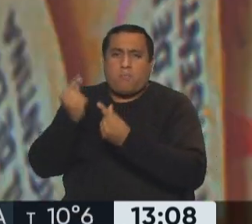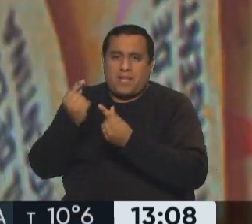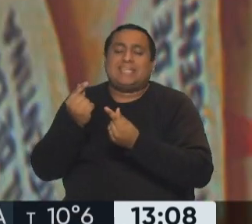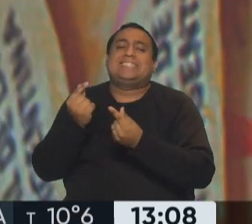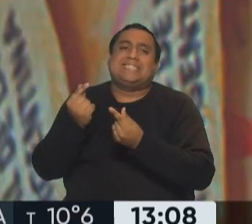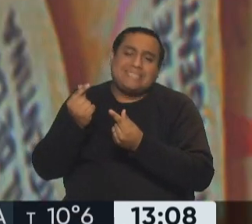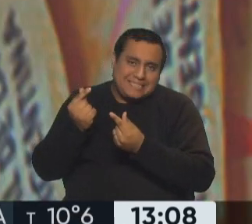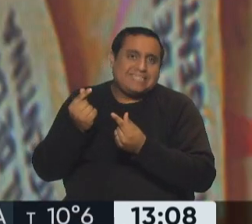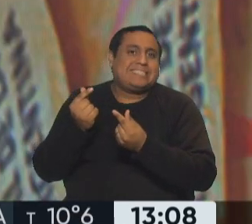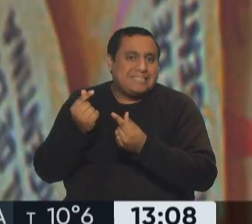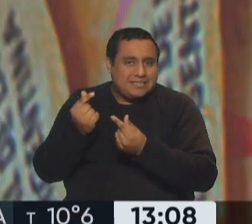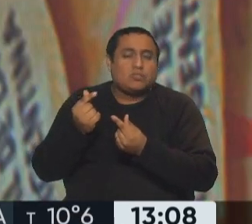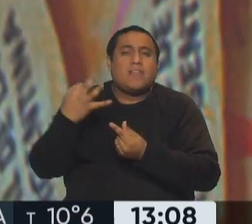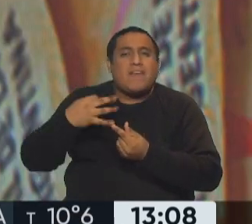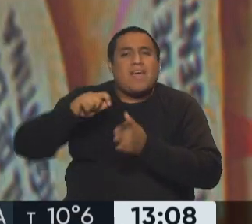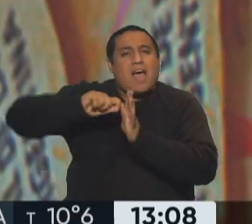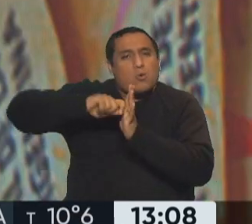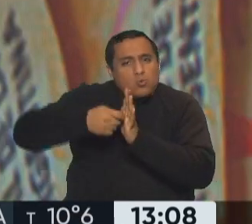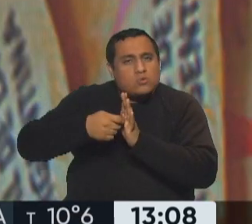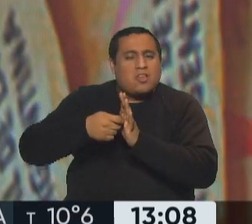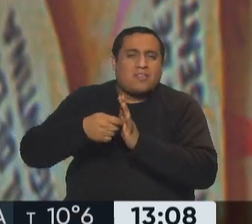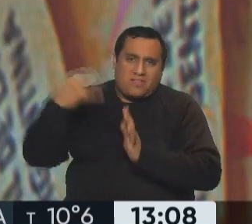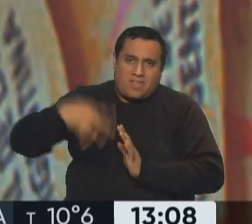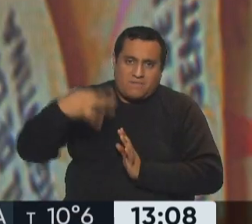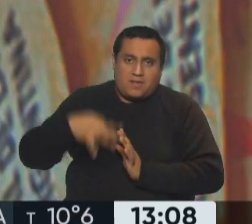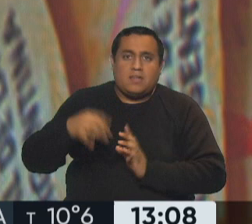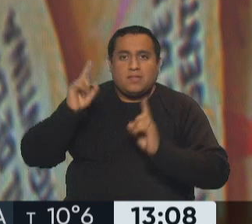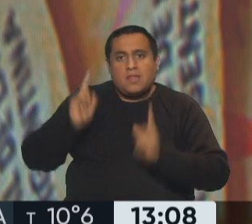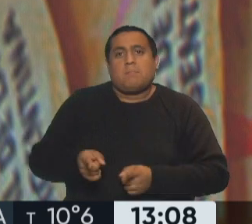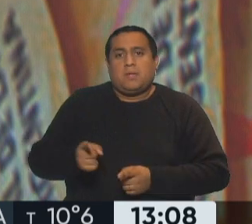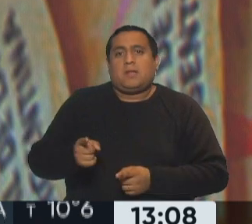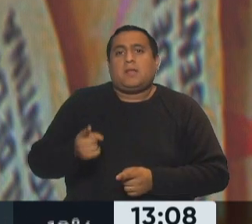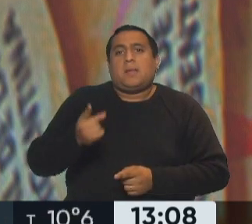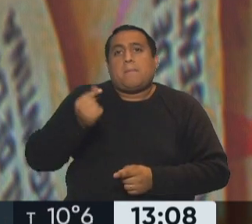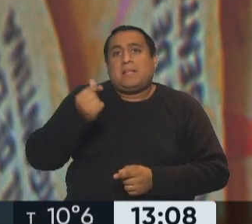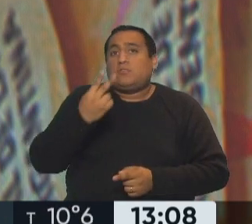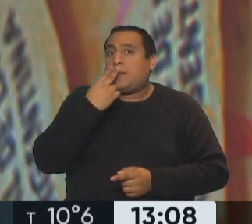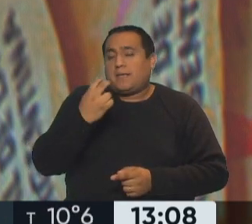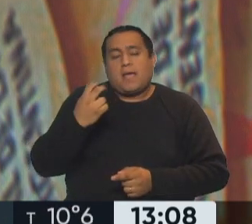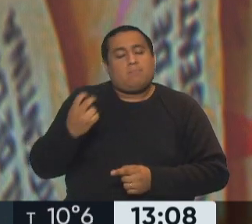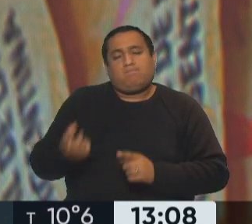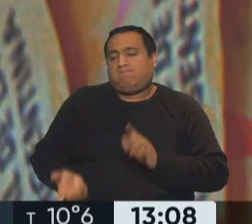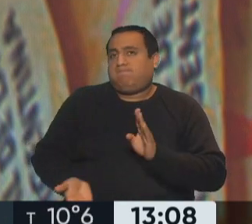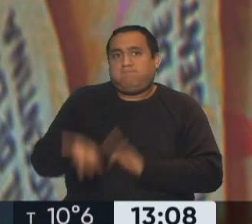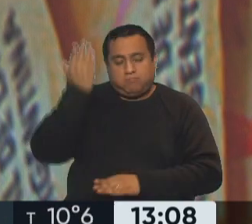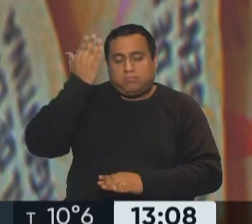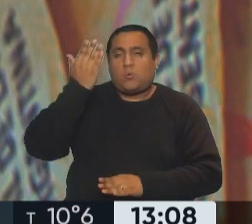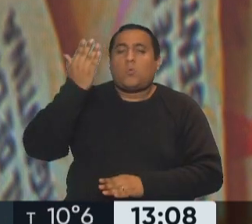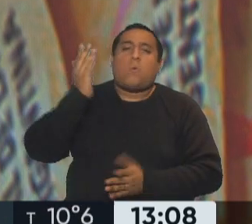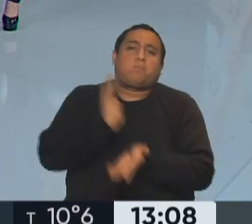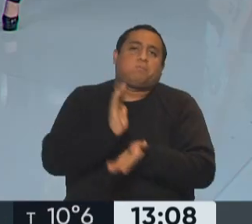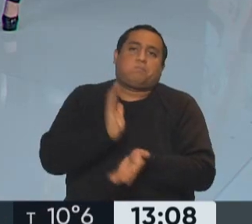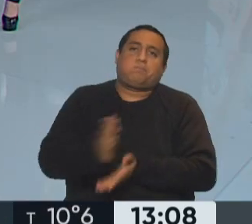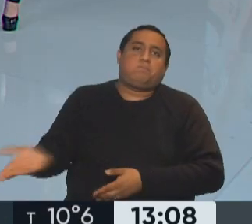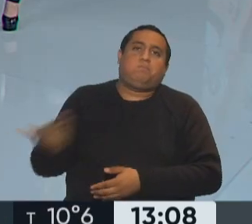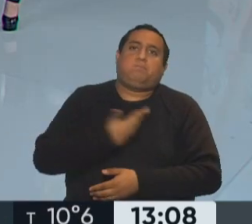que posiblemente haya que ajustar un poquito, y también el efecto del aumento del precio de la energía. Eso ha sido letal para